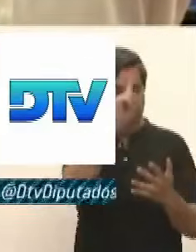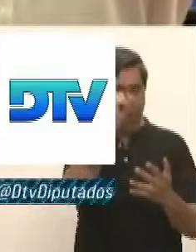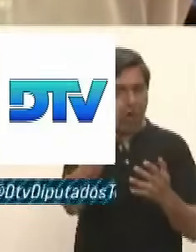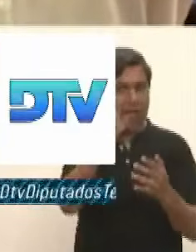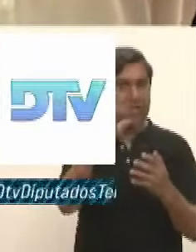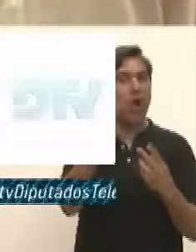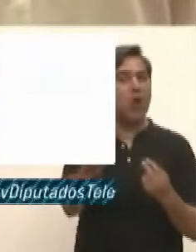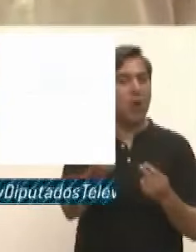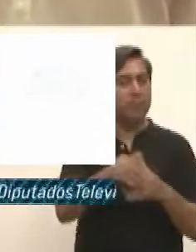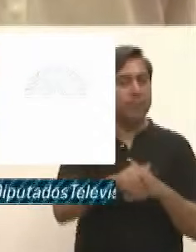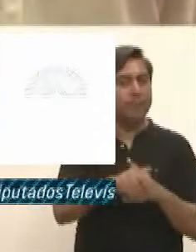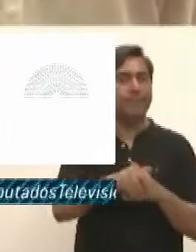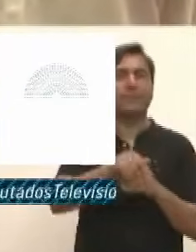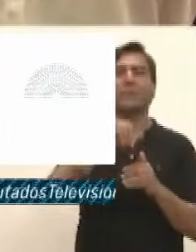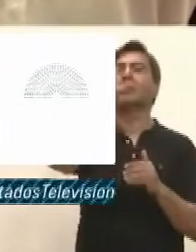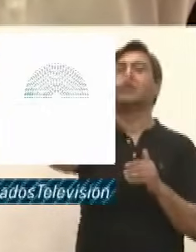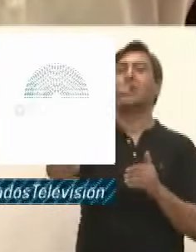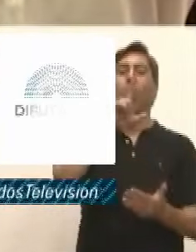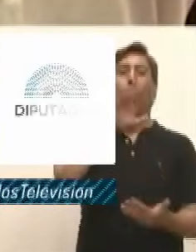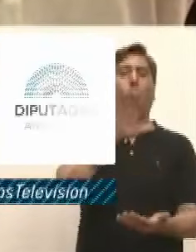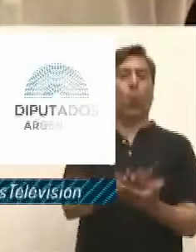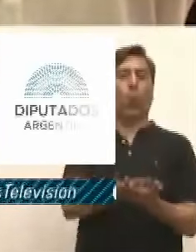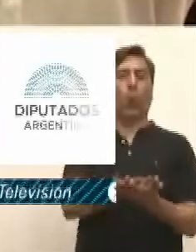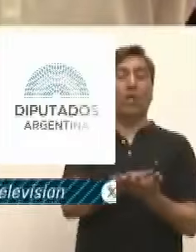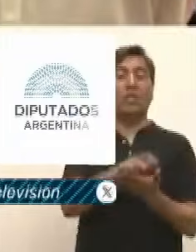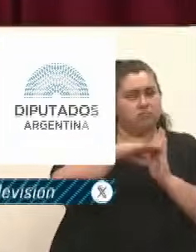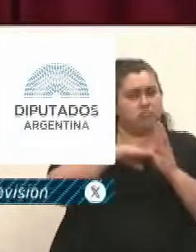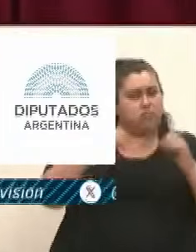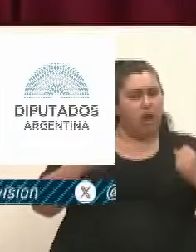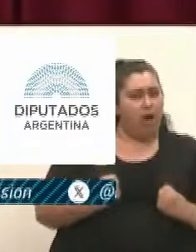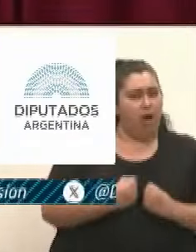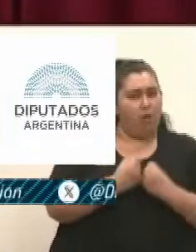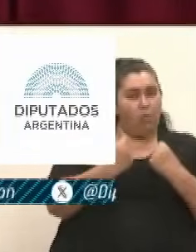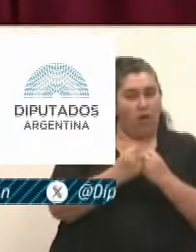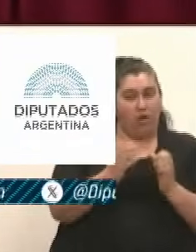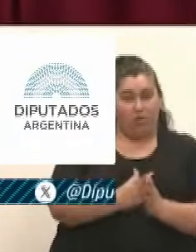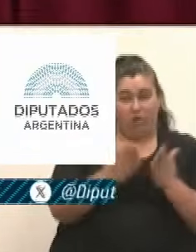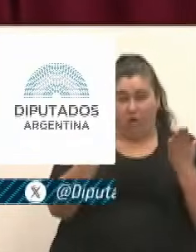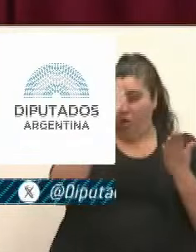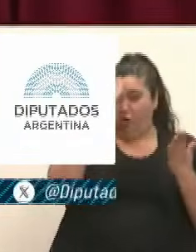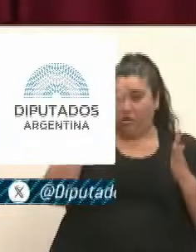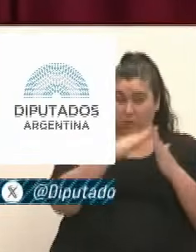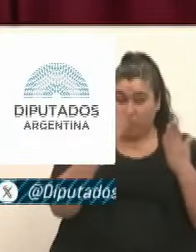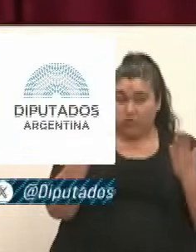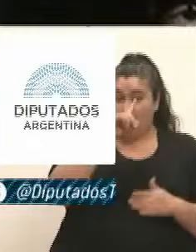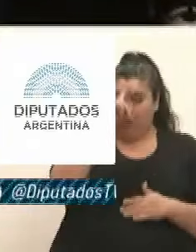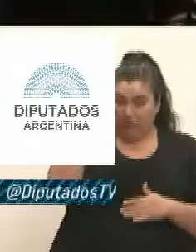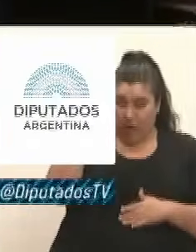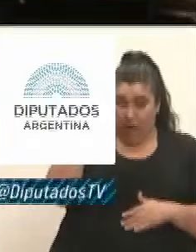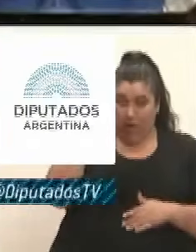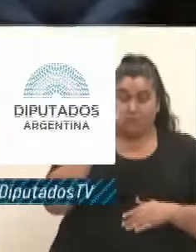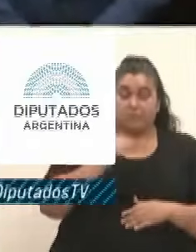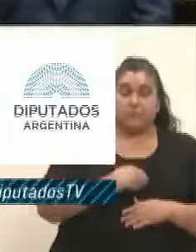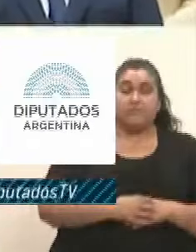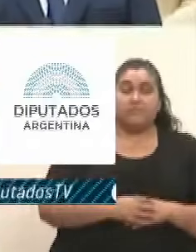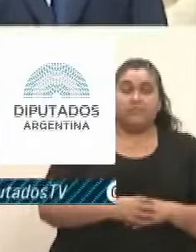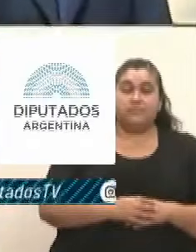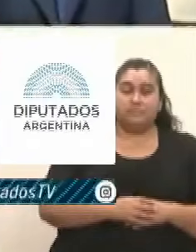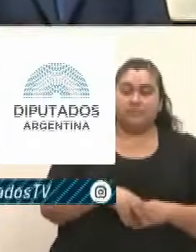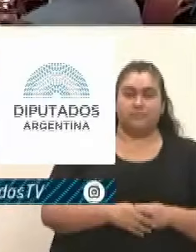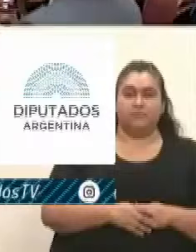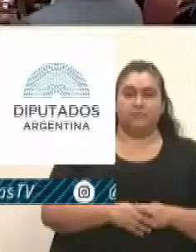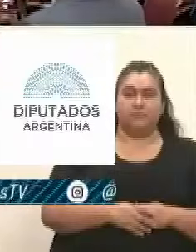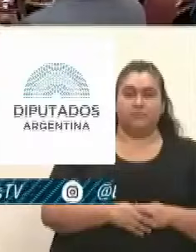por la tarde. Todos por la tarde, y a la mañana solamente se van a aceptar, a la mañana, sí, a las 11 de la Hoy hay mañana 11 solamente renuncias, ¿eh?